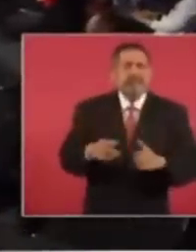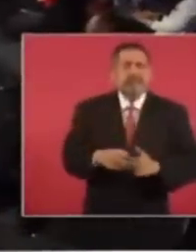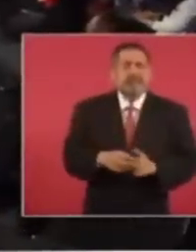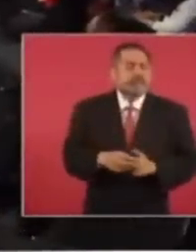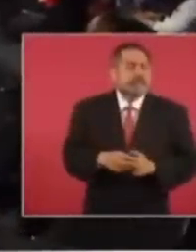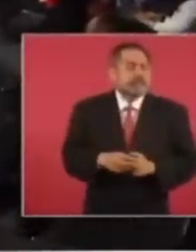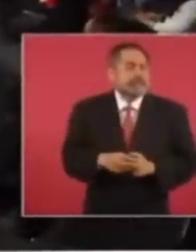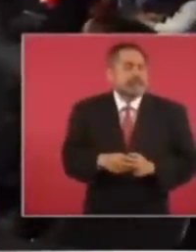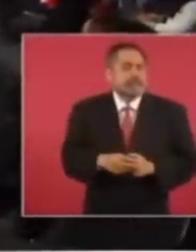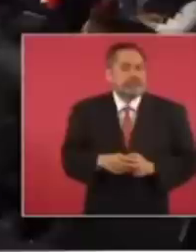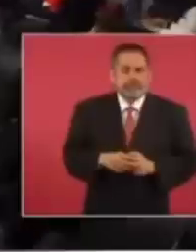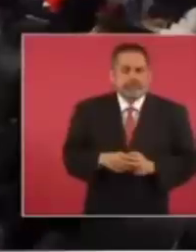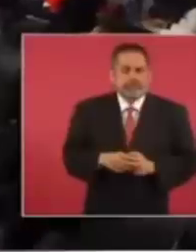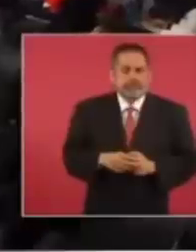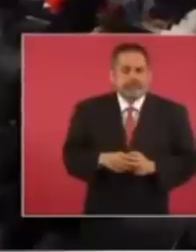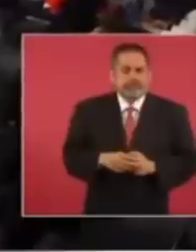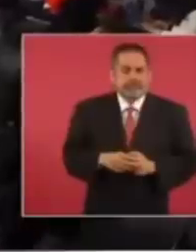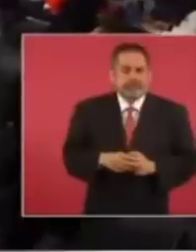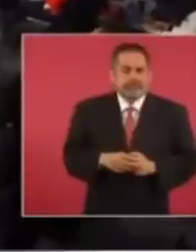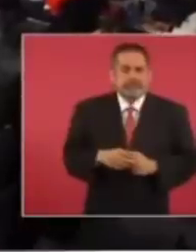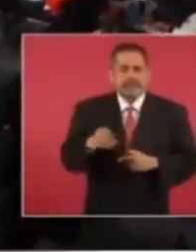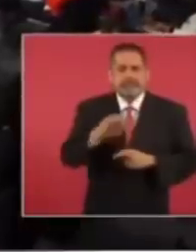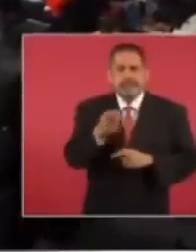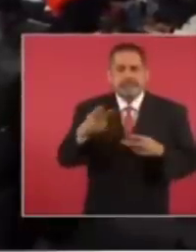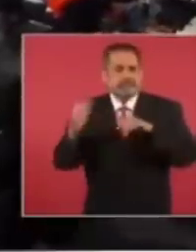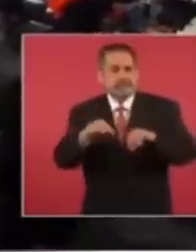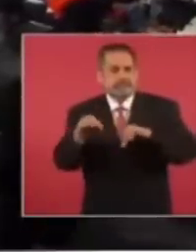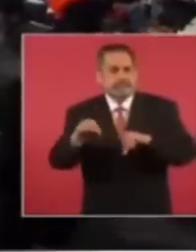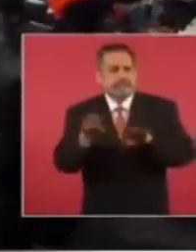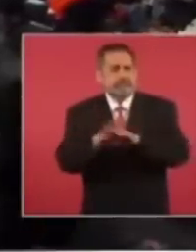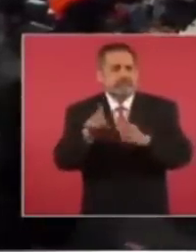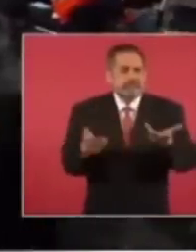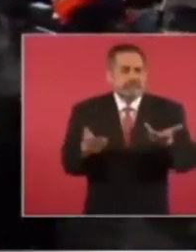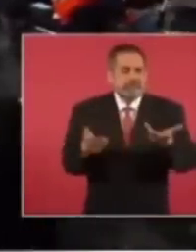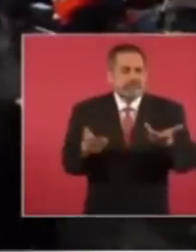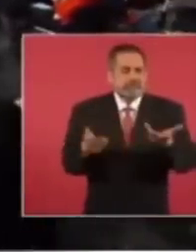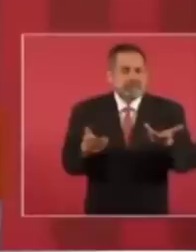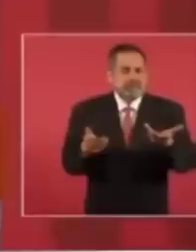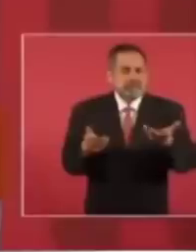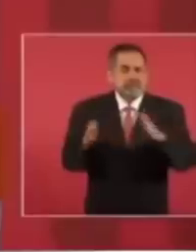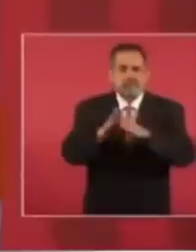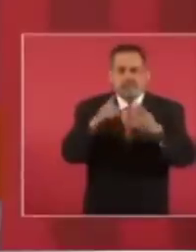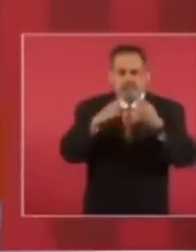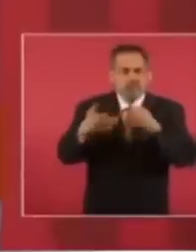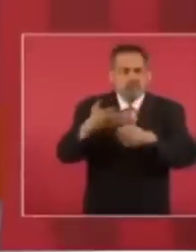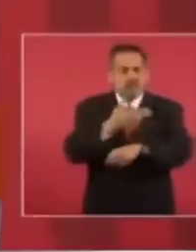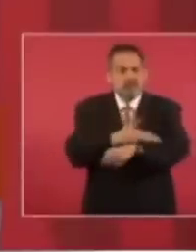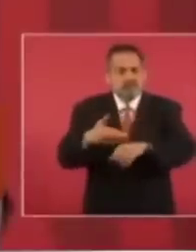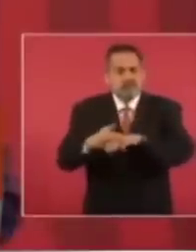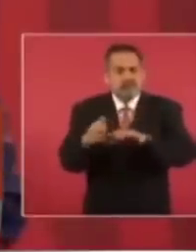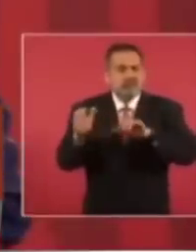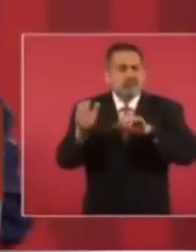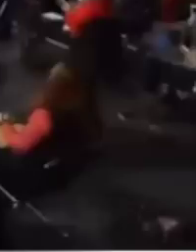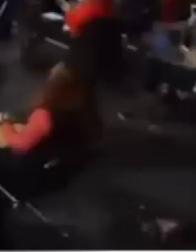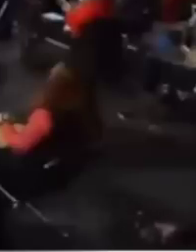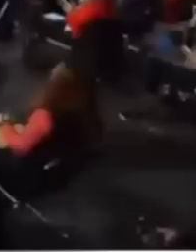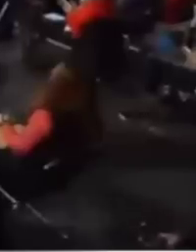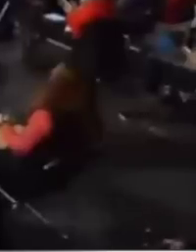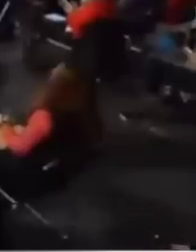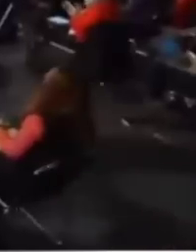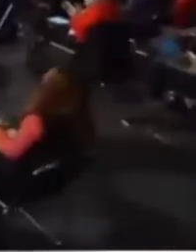de los empleos formales como ahora están creciendo los empleos formales